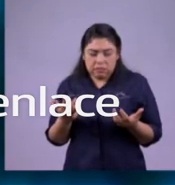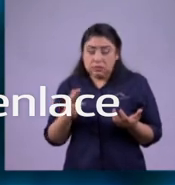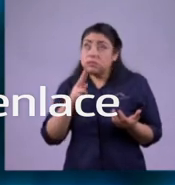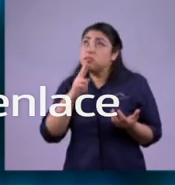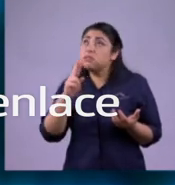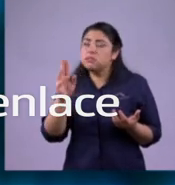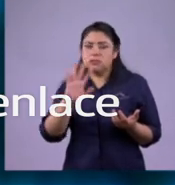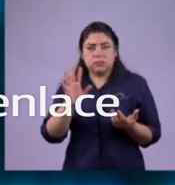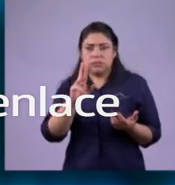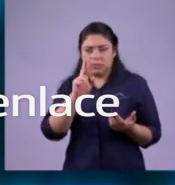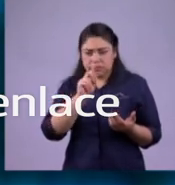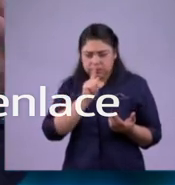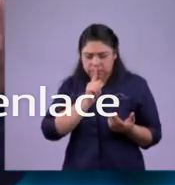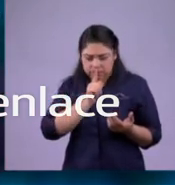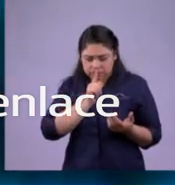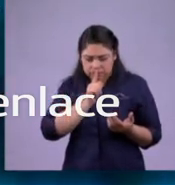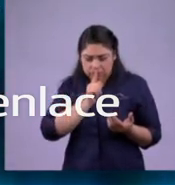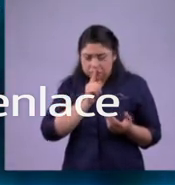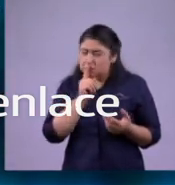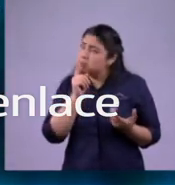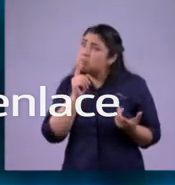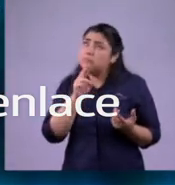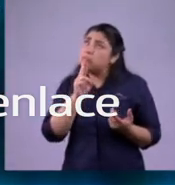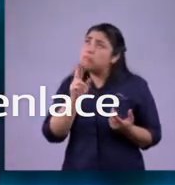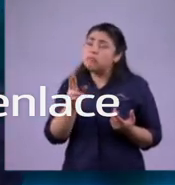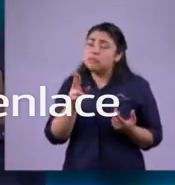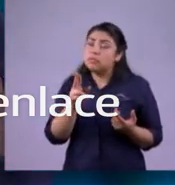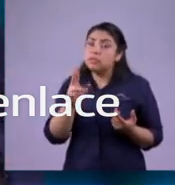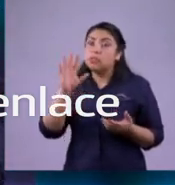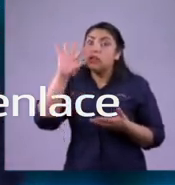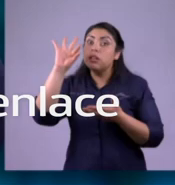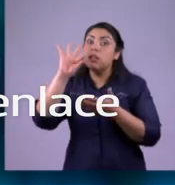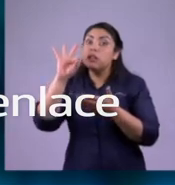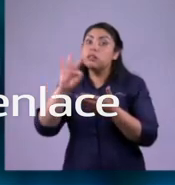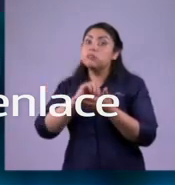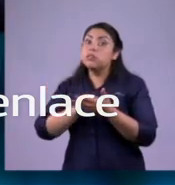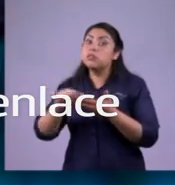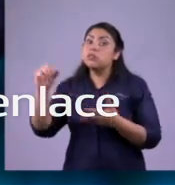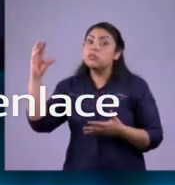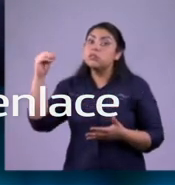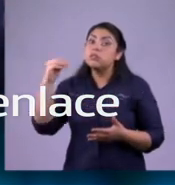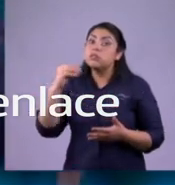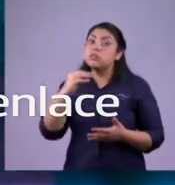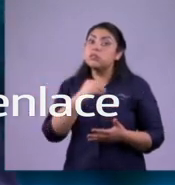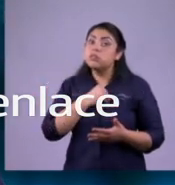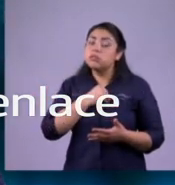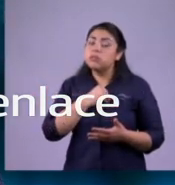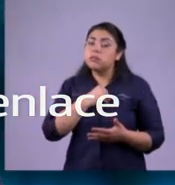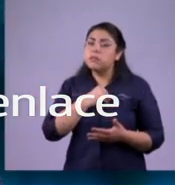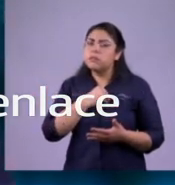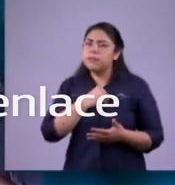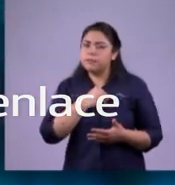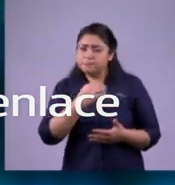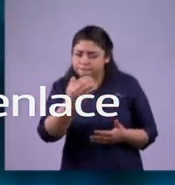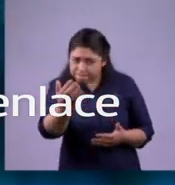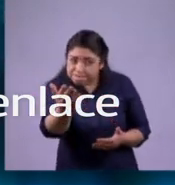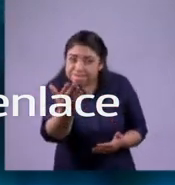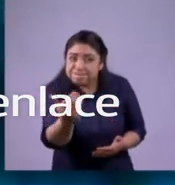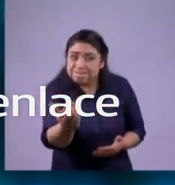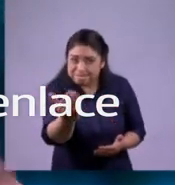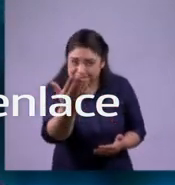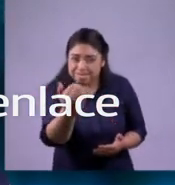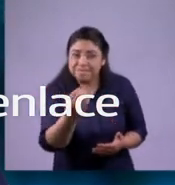adiós o no tengo respuesta y el espíritu santo me dijo quiero oír sus respuestas cuando te digo